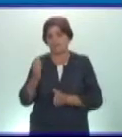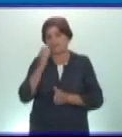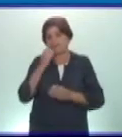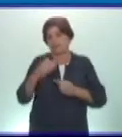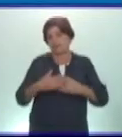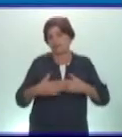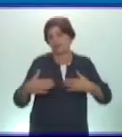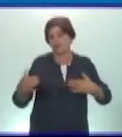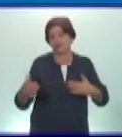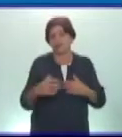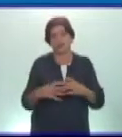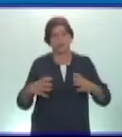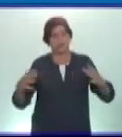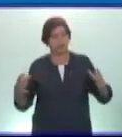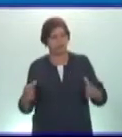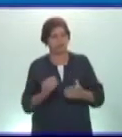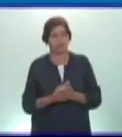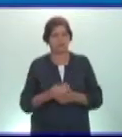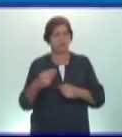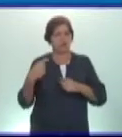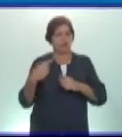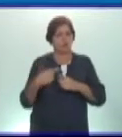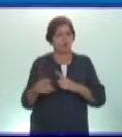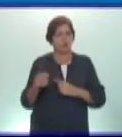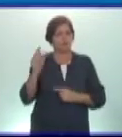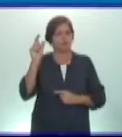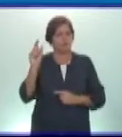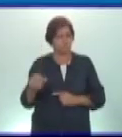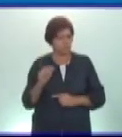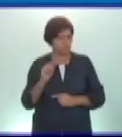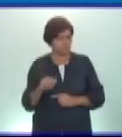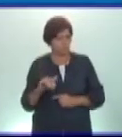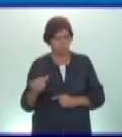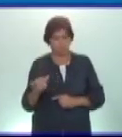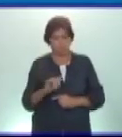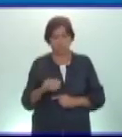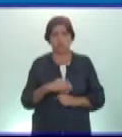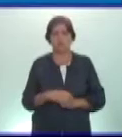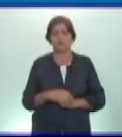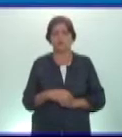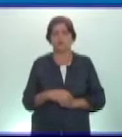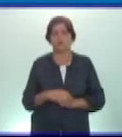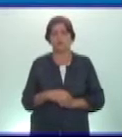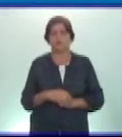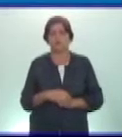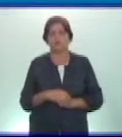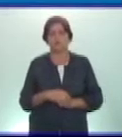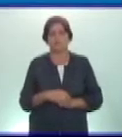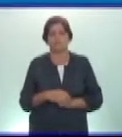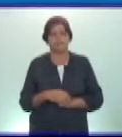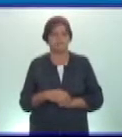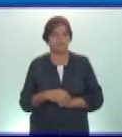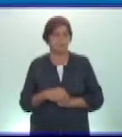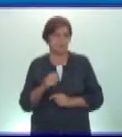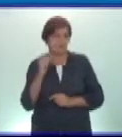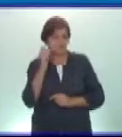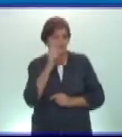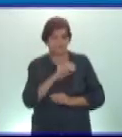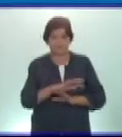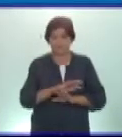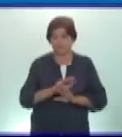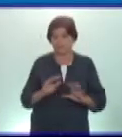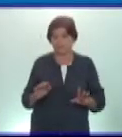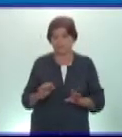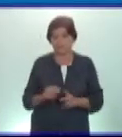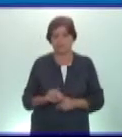Se presentan otros personajes y los sucesos o hechos que se narran. El desenlace o final